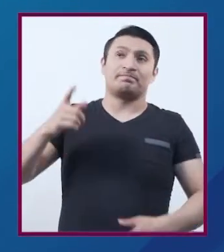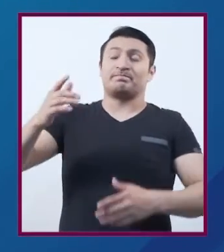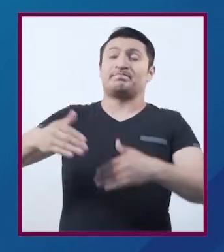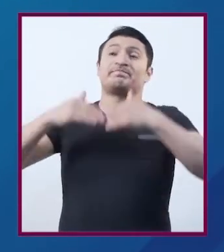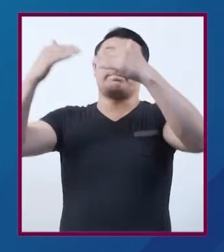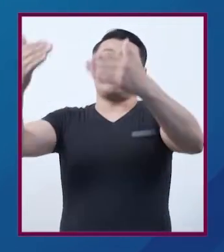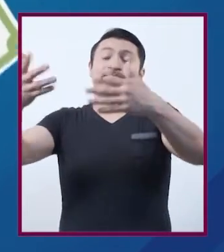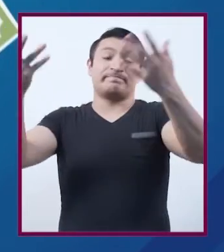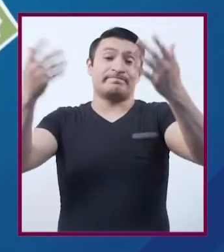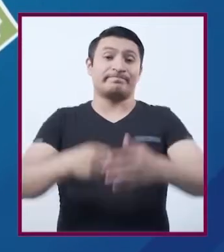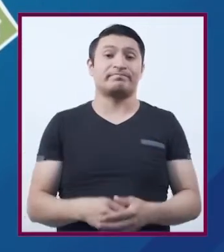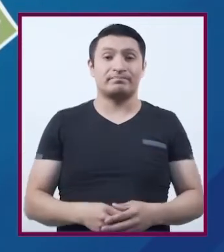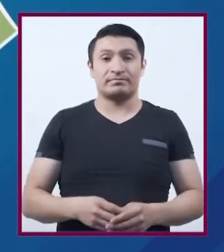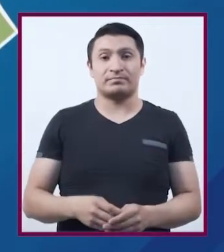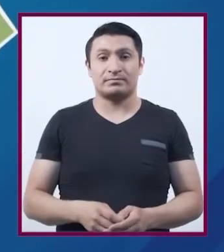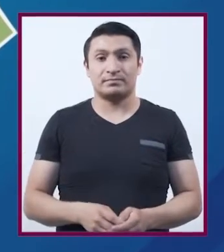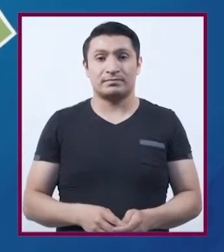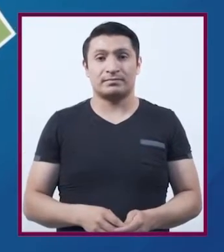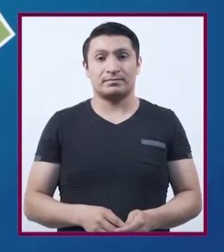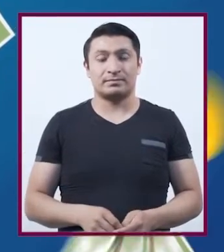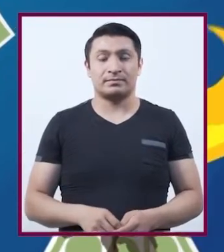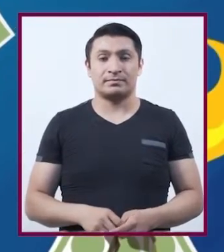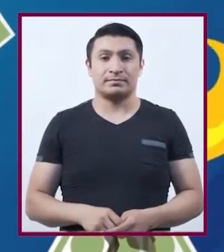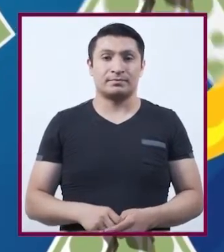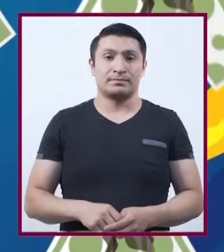contraer deudas con el extranjero.